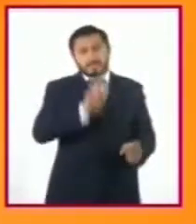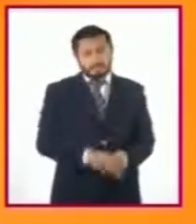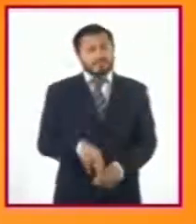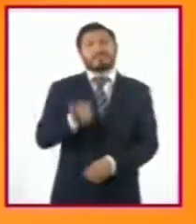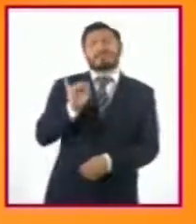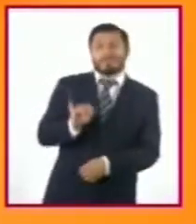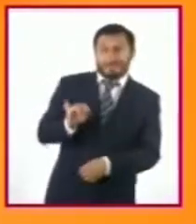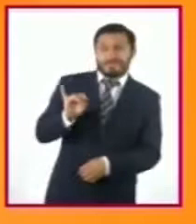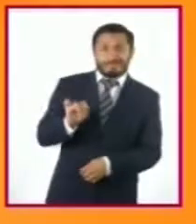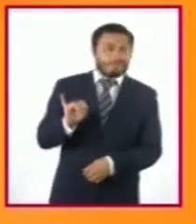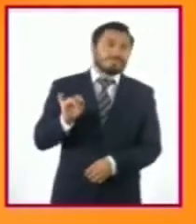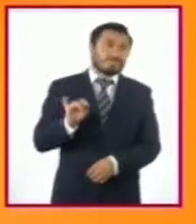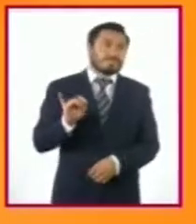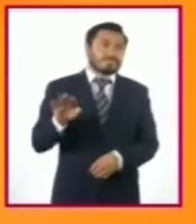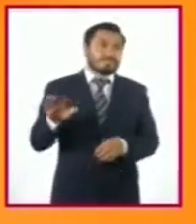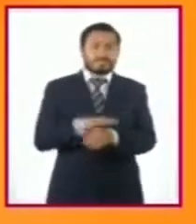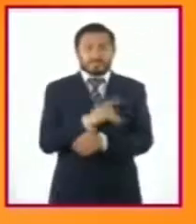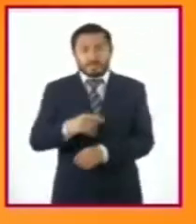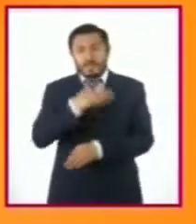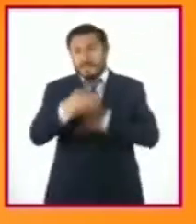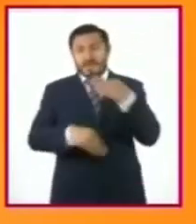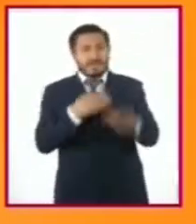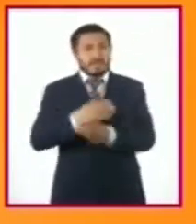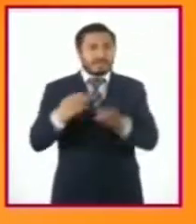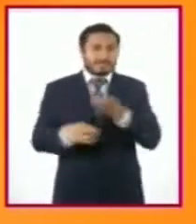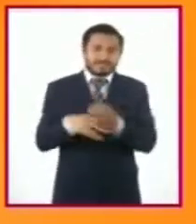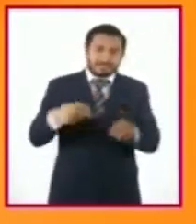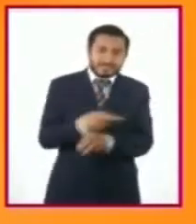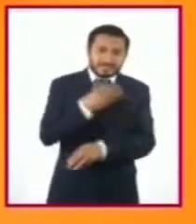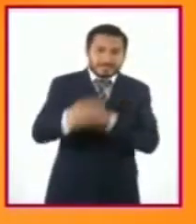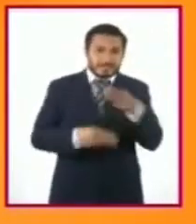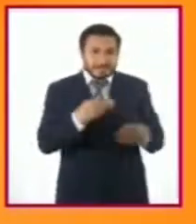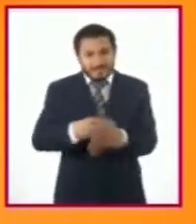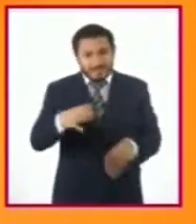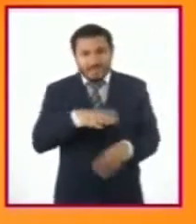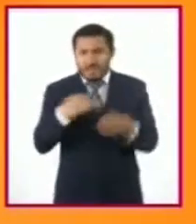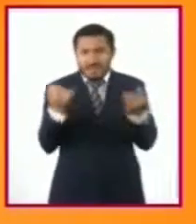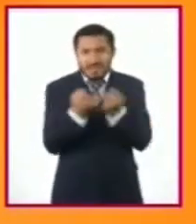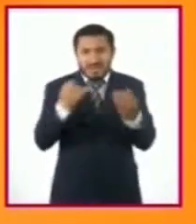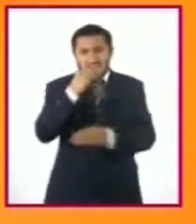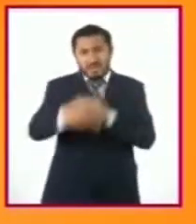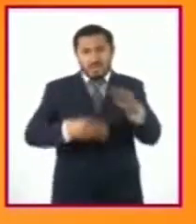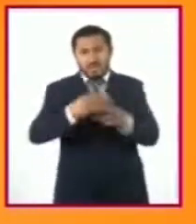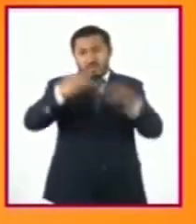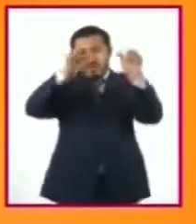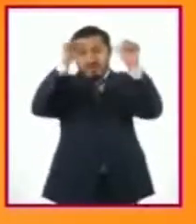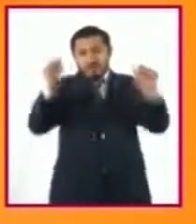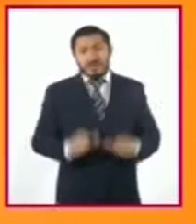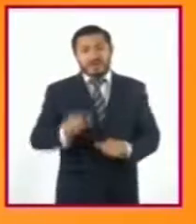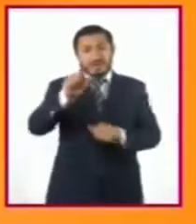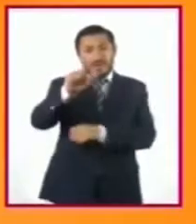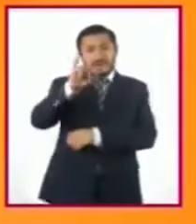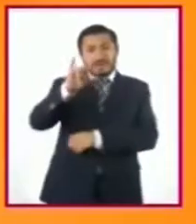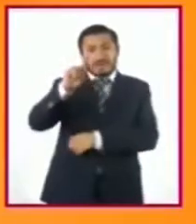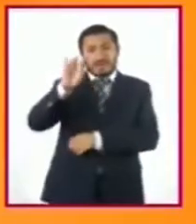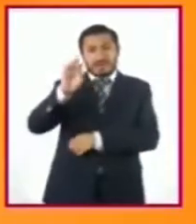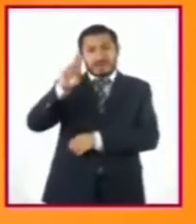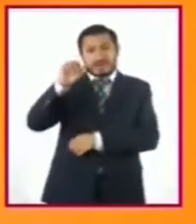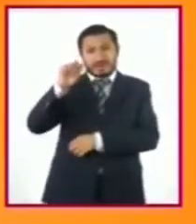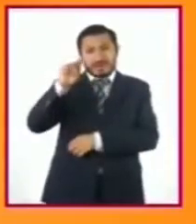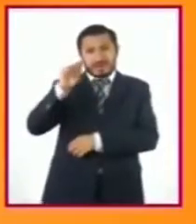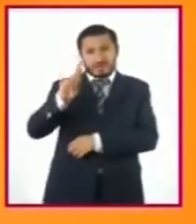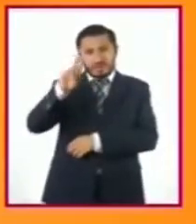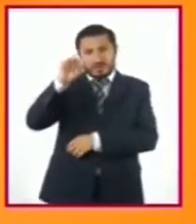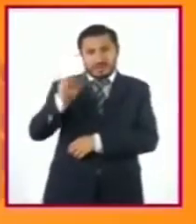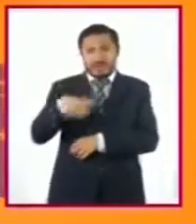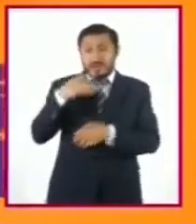Exactamente, porque todo lo que sucede en el mundo tiene consecuencias en el mundo del arte y la literatura. Pero sigamos, el